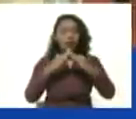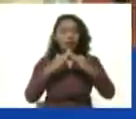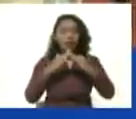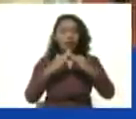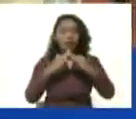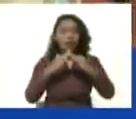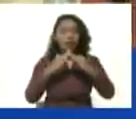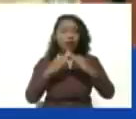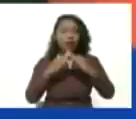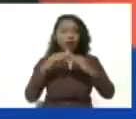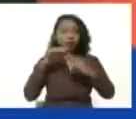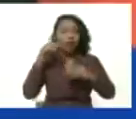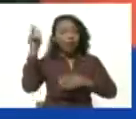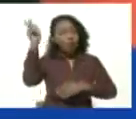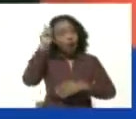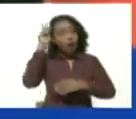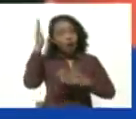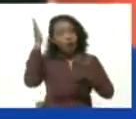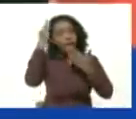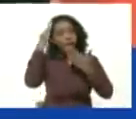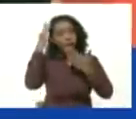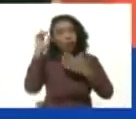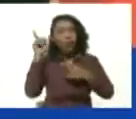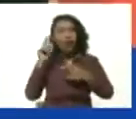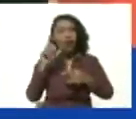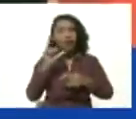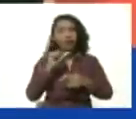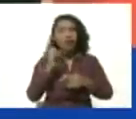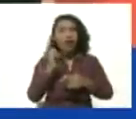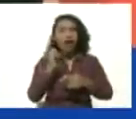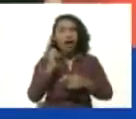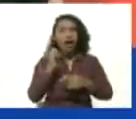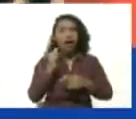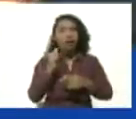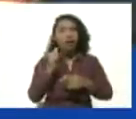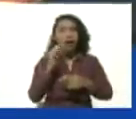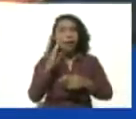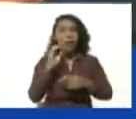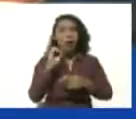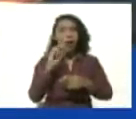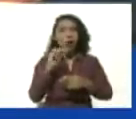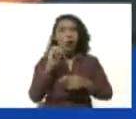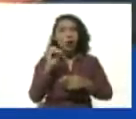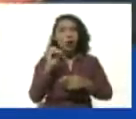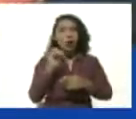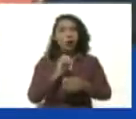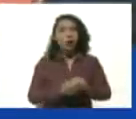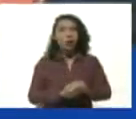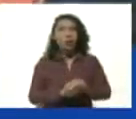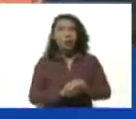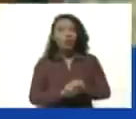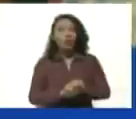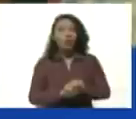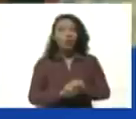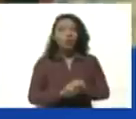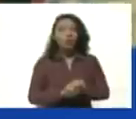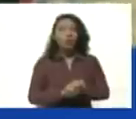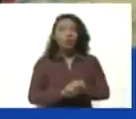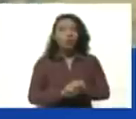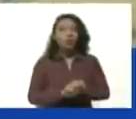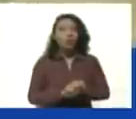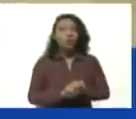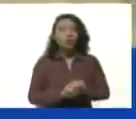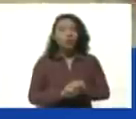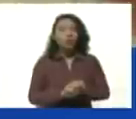compartida, el Sabono. Sabón, ¿no? Bueno, el